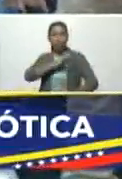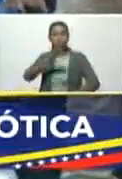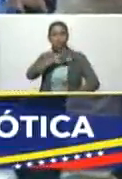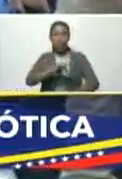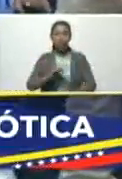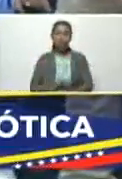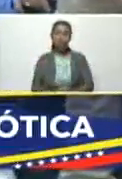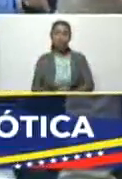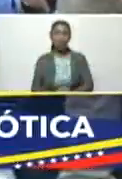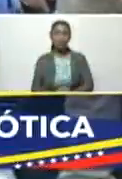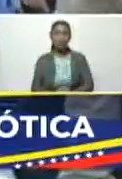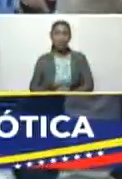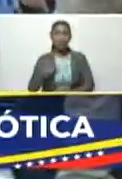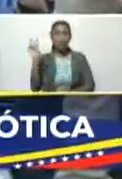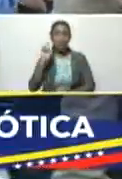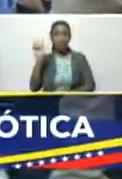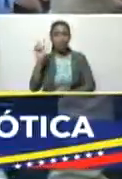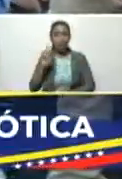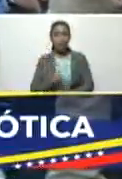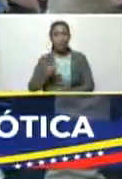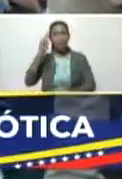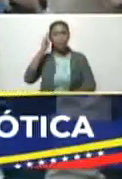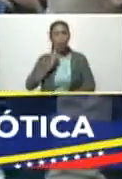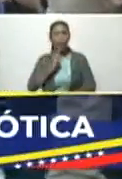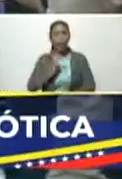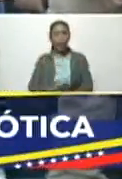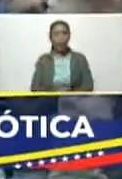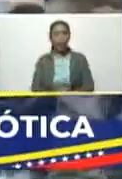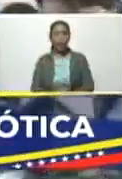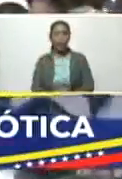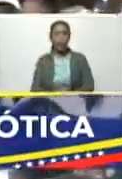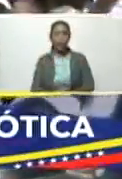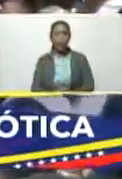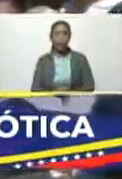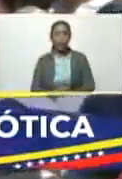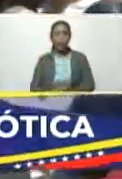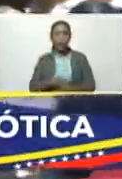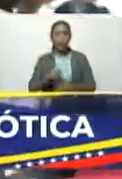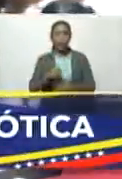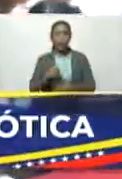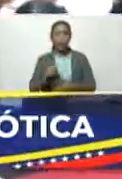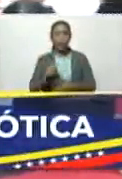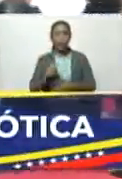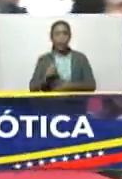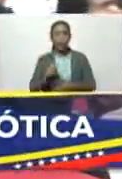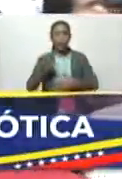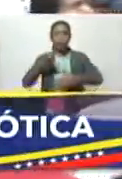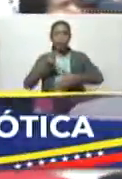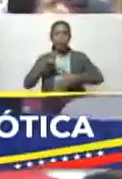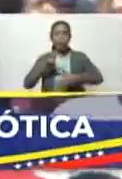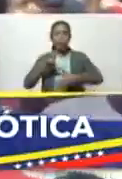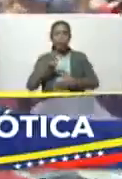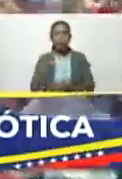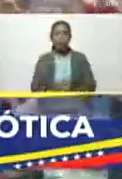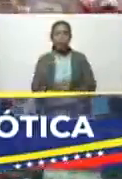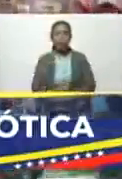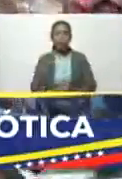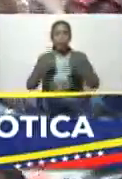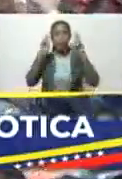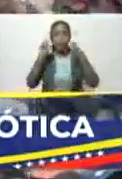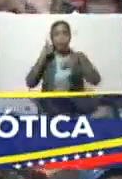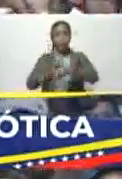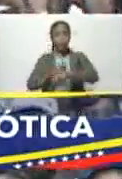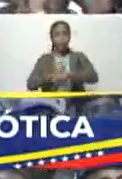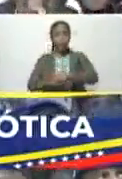socialismo venezolano, bolivariano, indo-latinoamericano. Una nueva época que ya